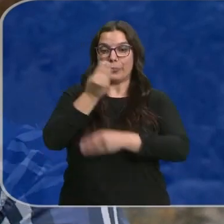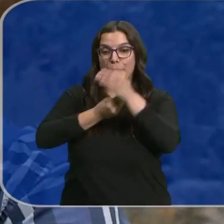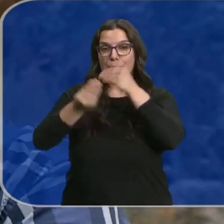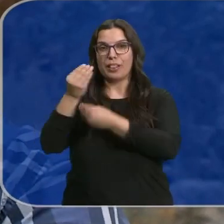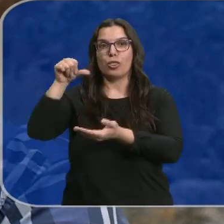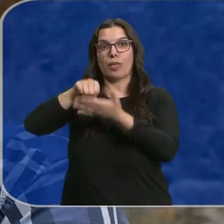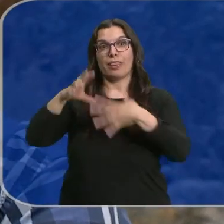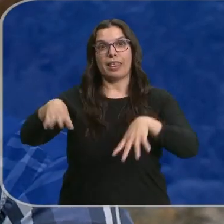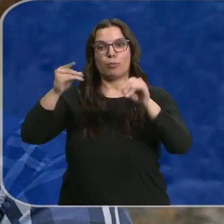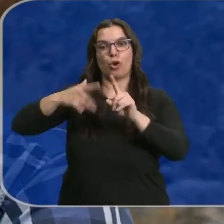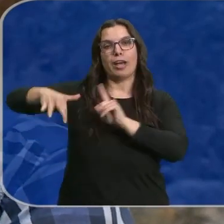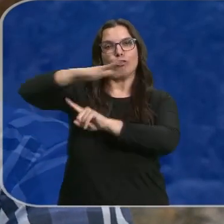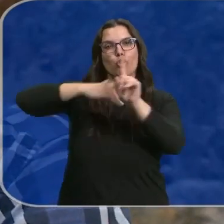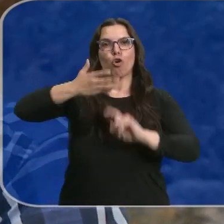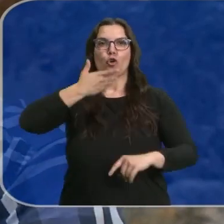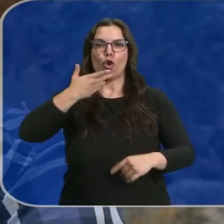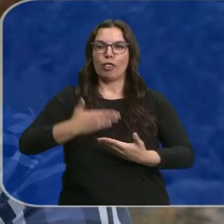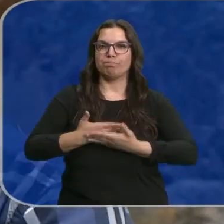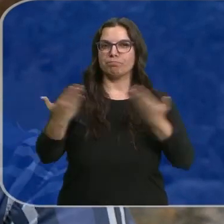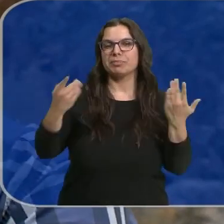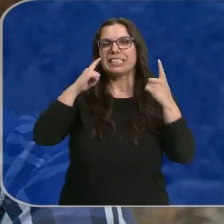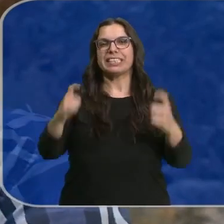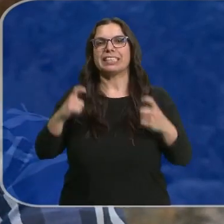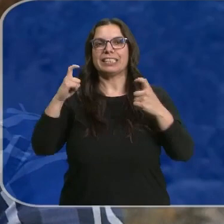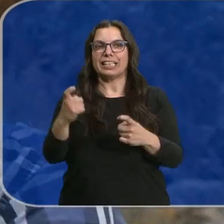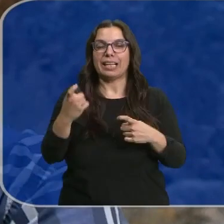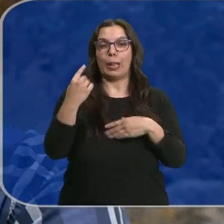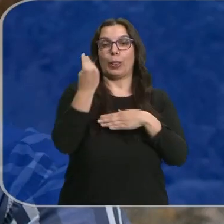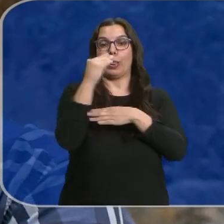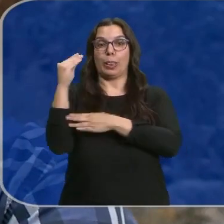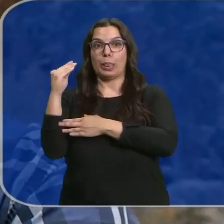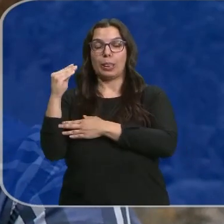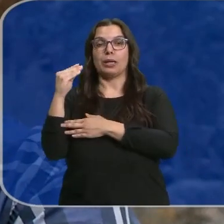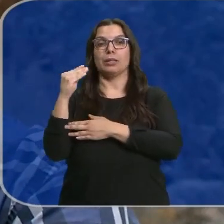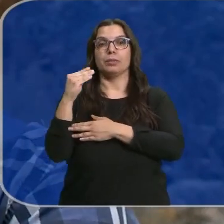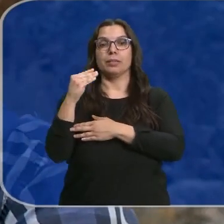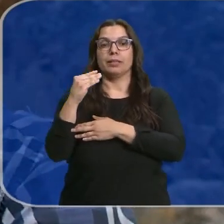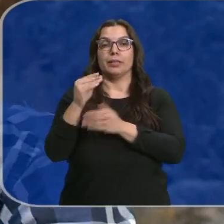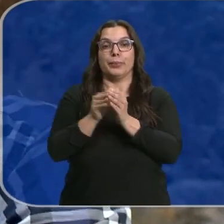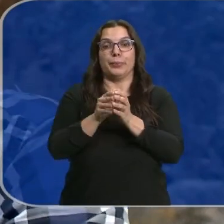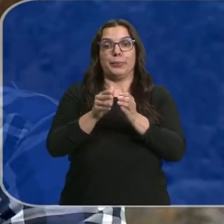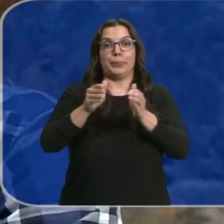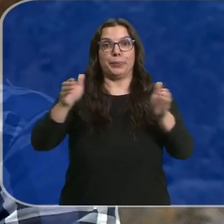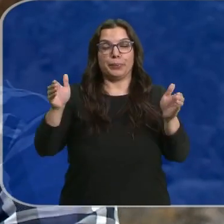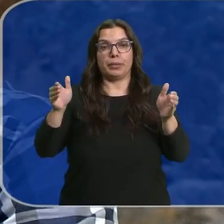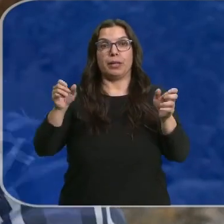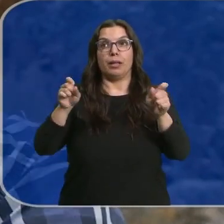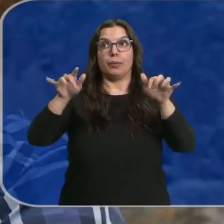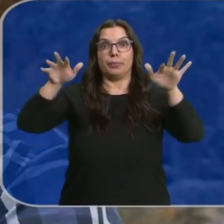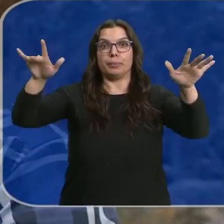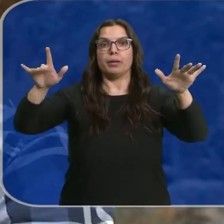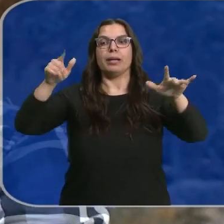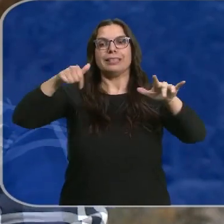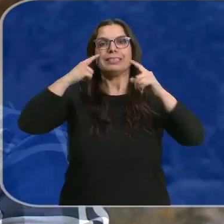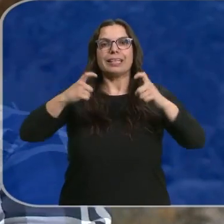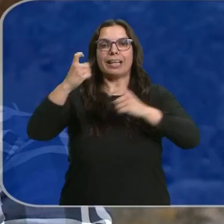ciudad de Burgos les parezca un entorno conocido y en donde intenten los juveniles que sobrevivan a la etapa de dispersión, que intenten